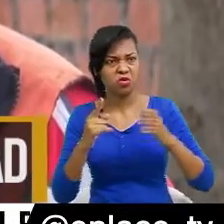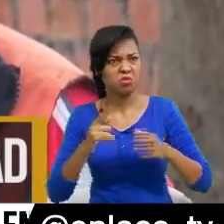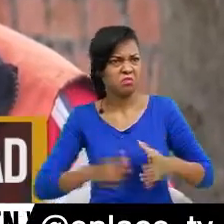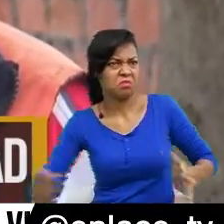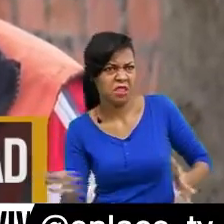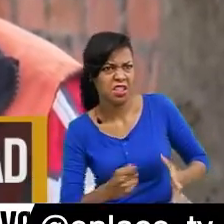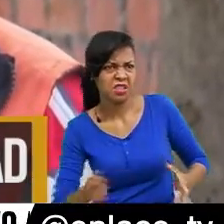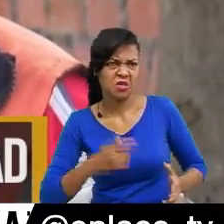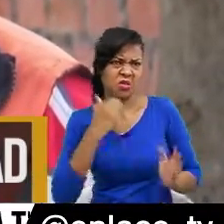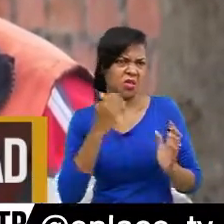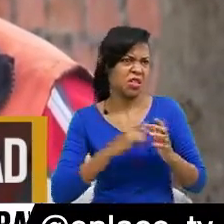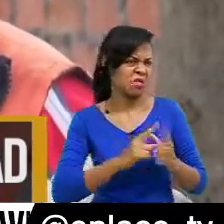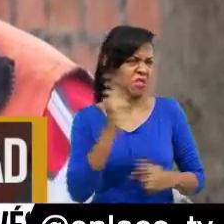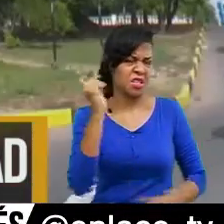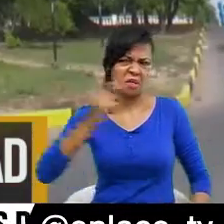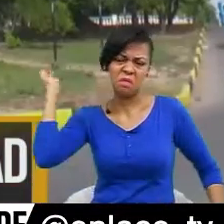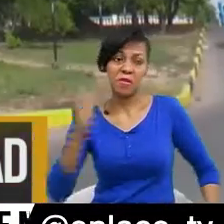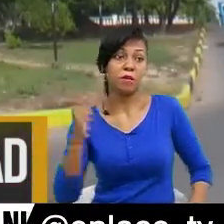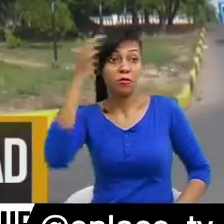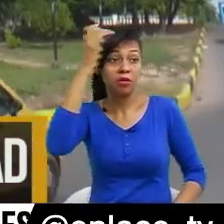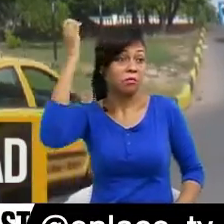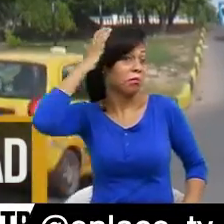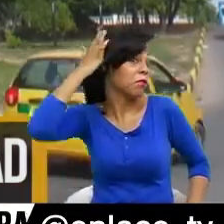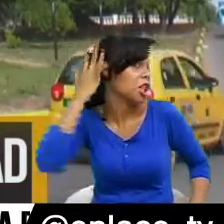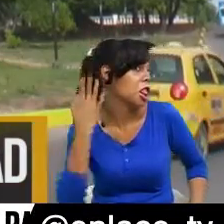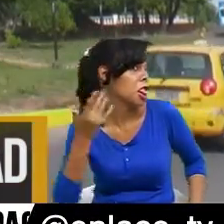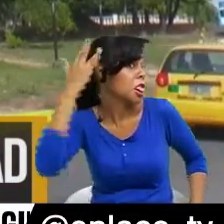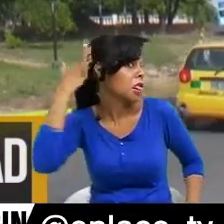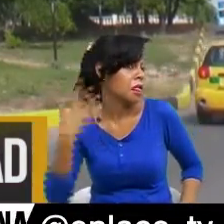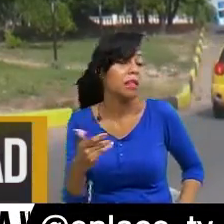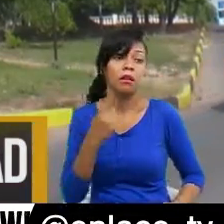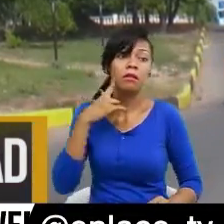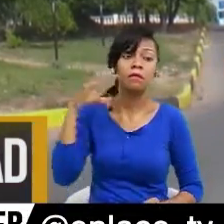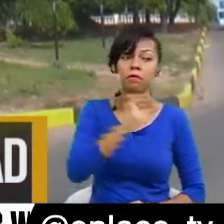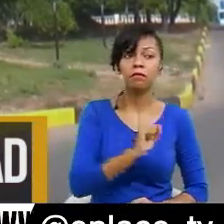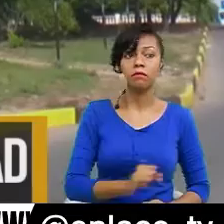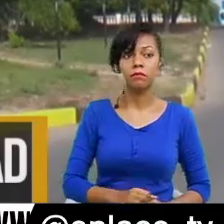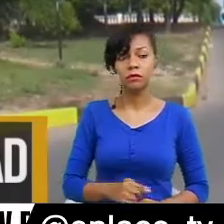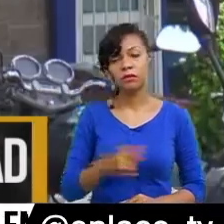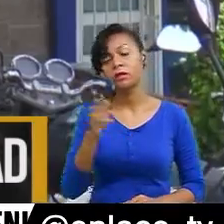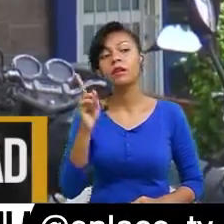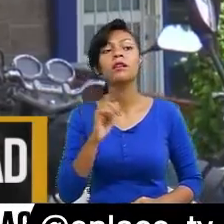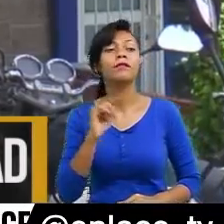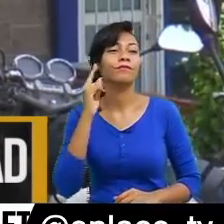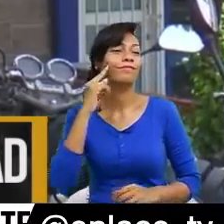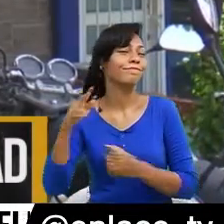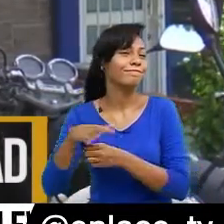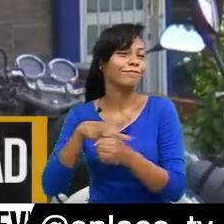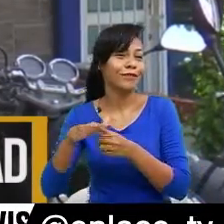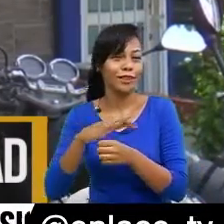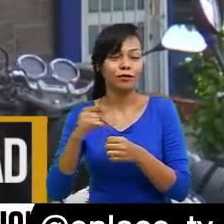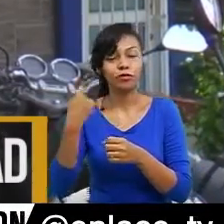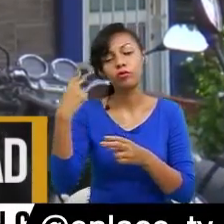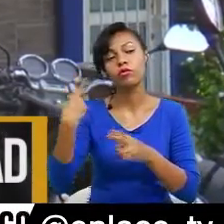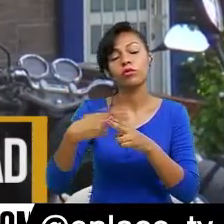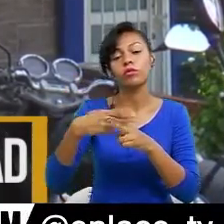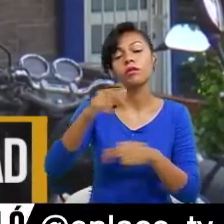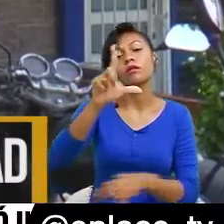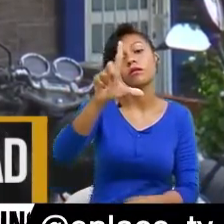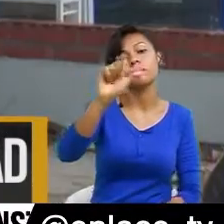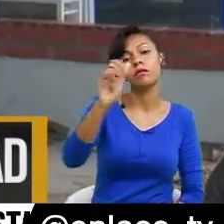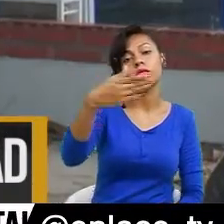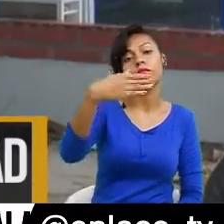con una varilla porque estaba reventada la cabeza. Los hechos ocurrieron hacia las 8:30 de la mañana en un céntrico y reconocido sector de la ciudad ubicado en La Porra,